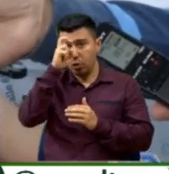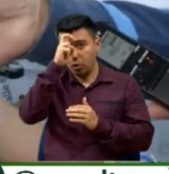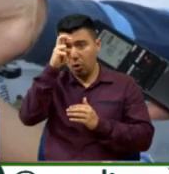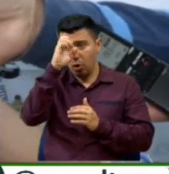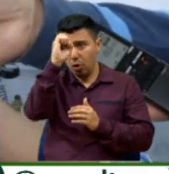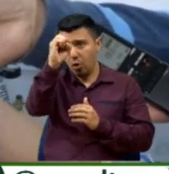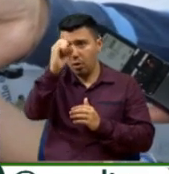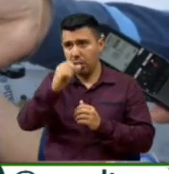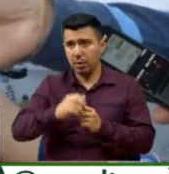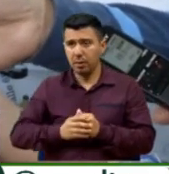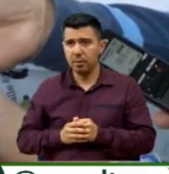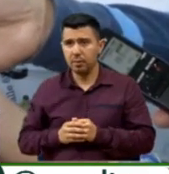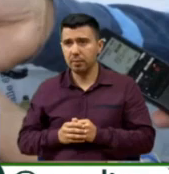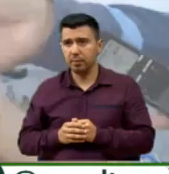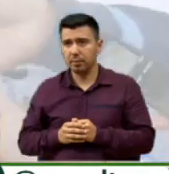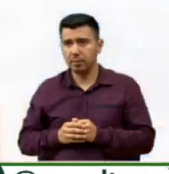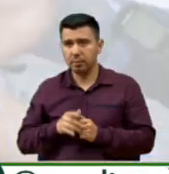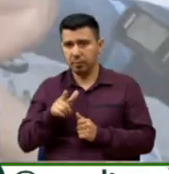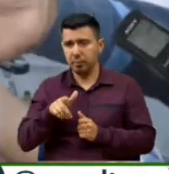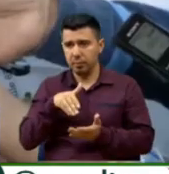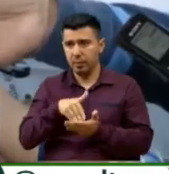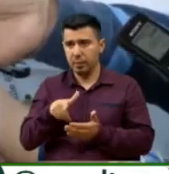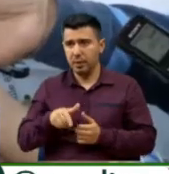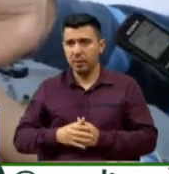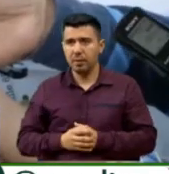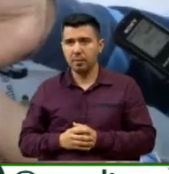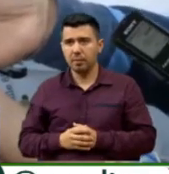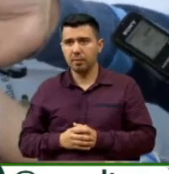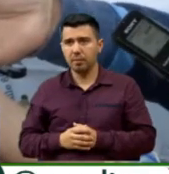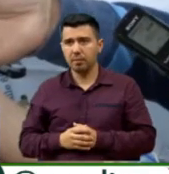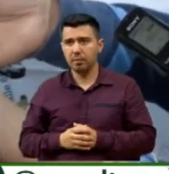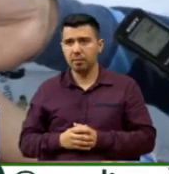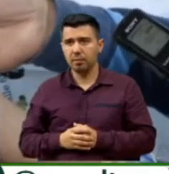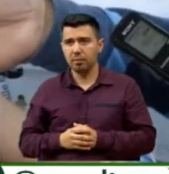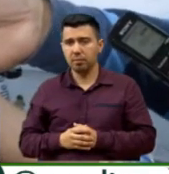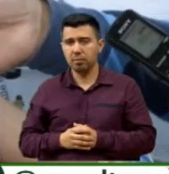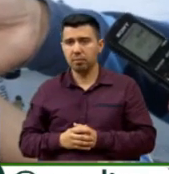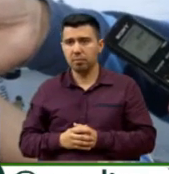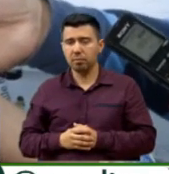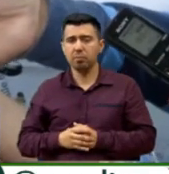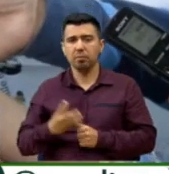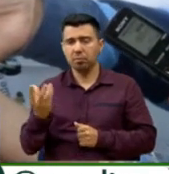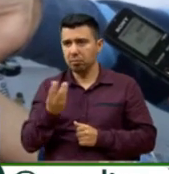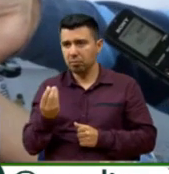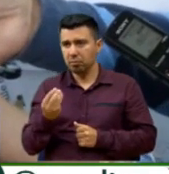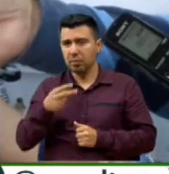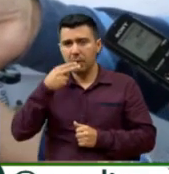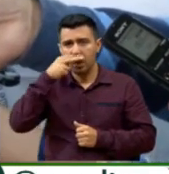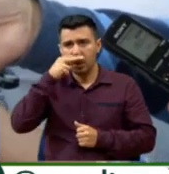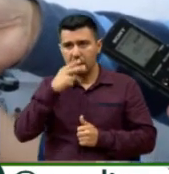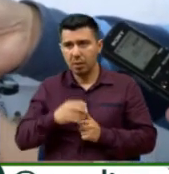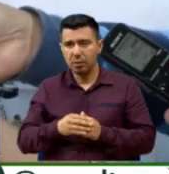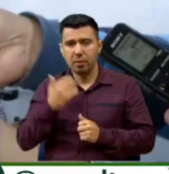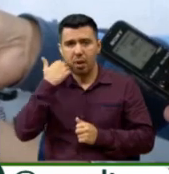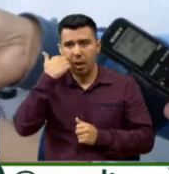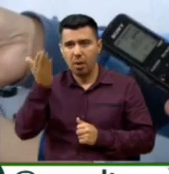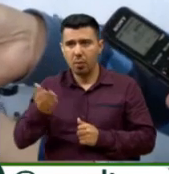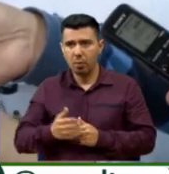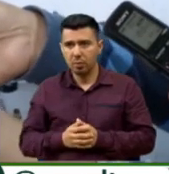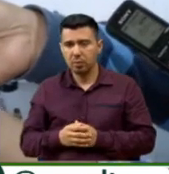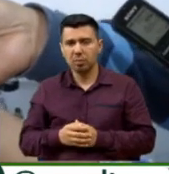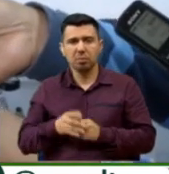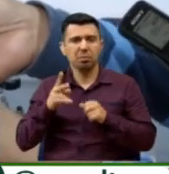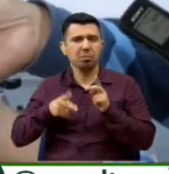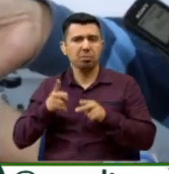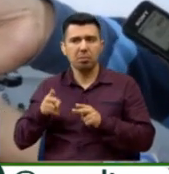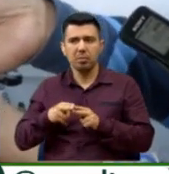nororiental del evento. En sus distintas edades hay niños, adultos,